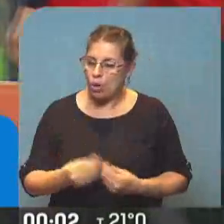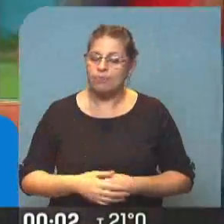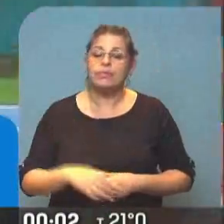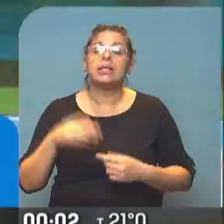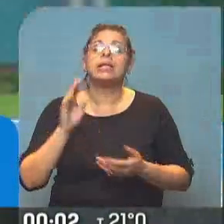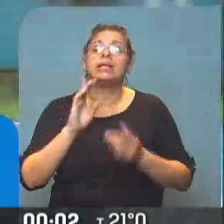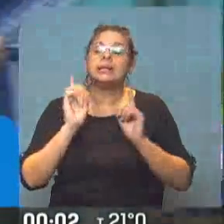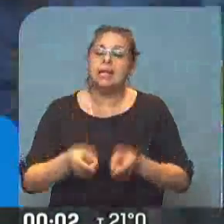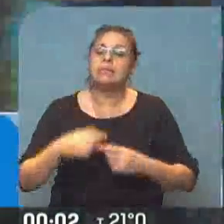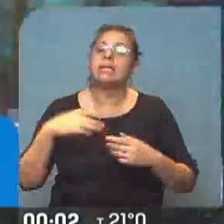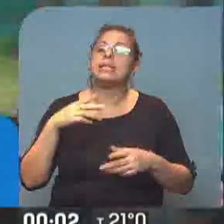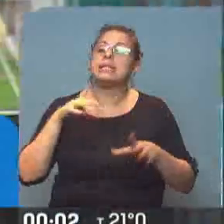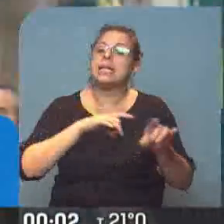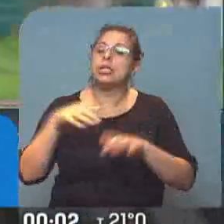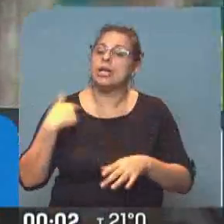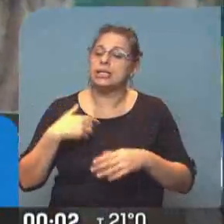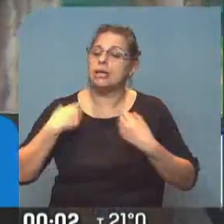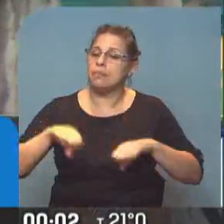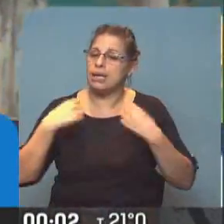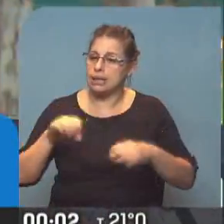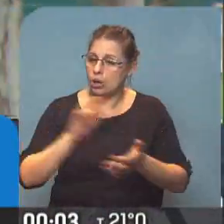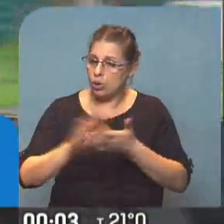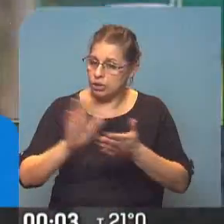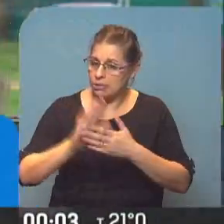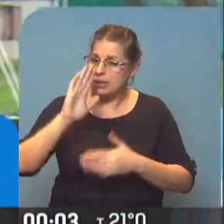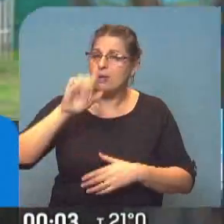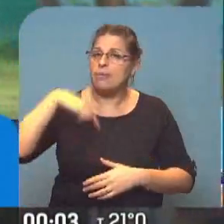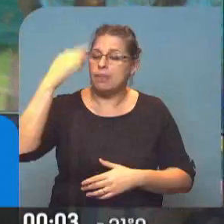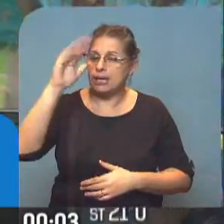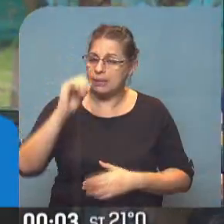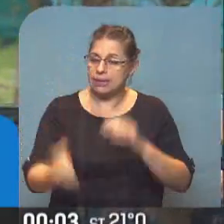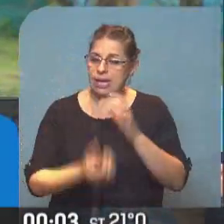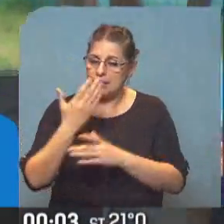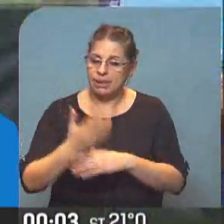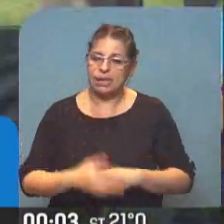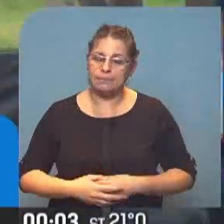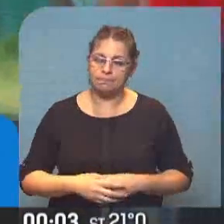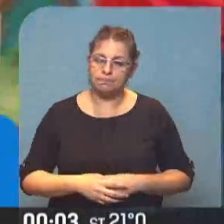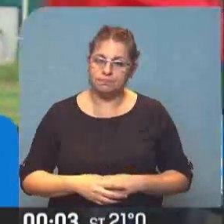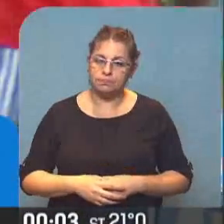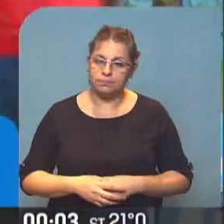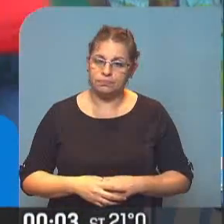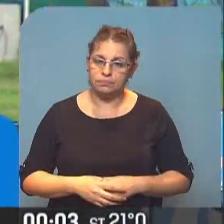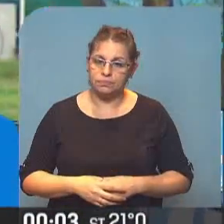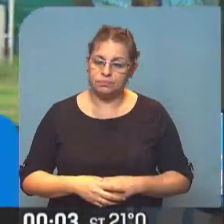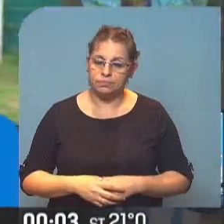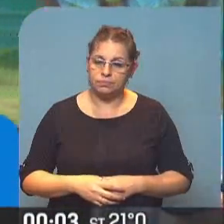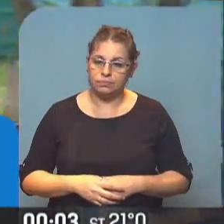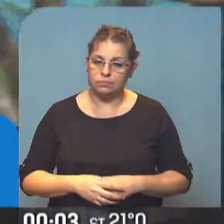a practicar la selección esta mañana del martes, con también